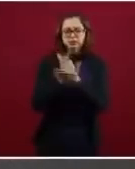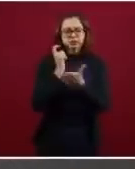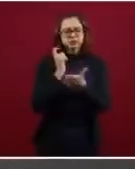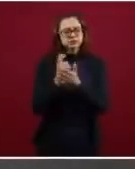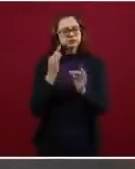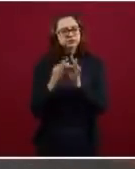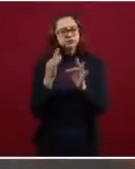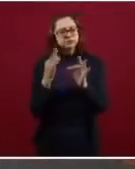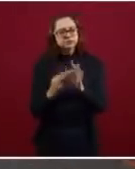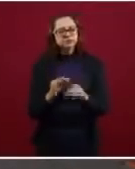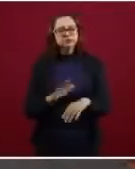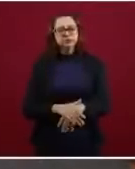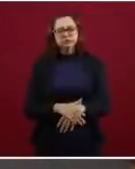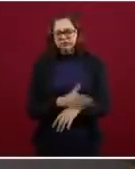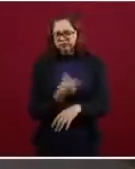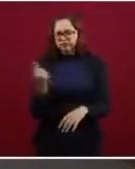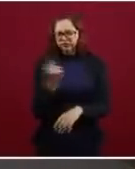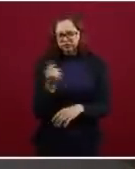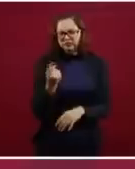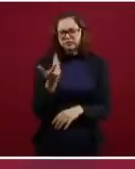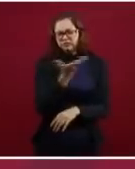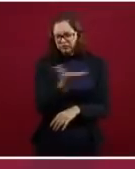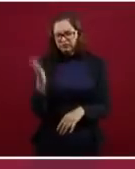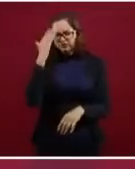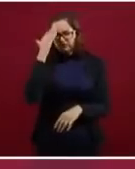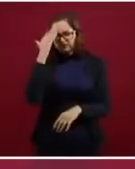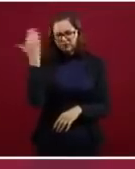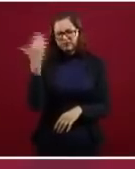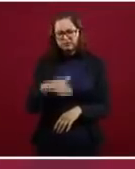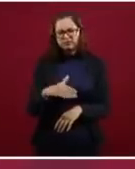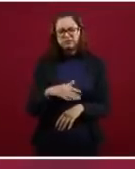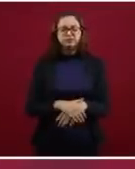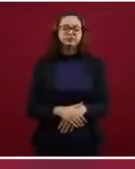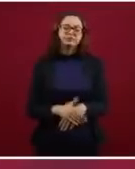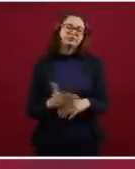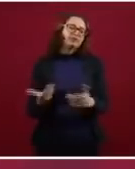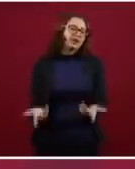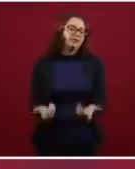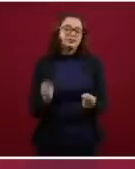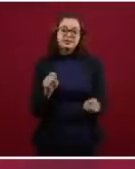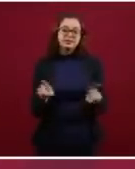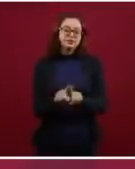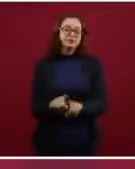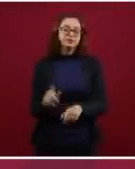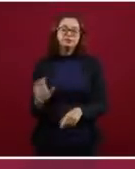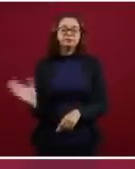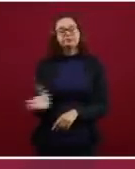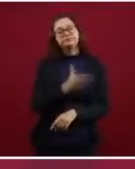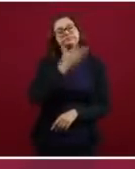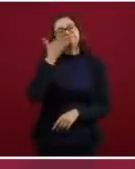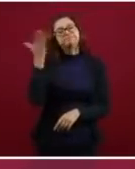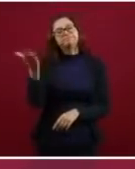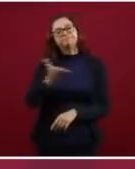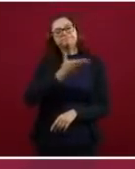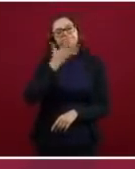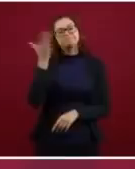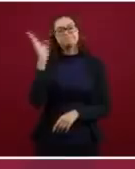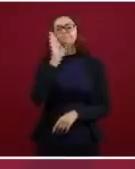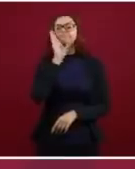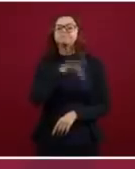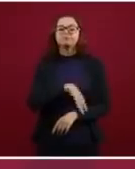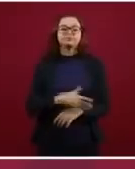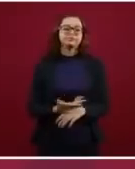¿Y saben por qué es? También por la mala costumbre. ¿Qué hacían